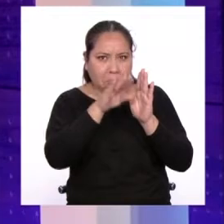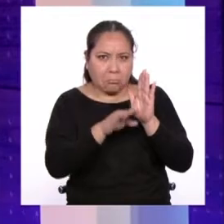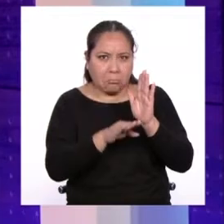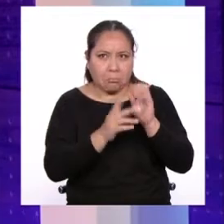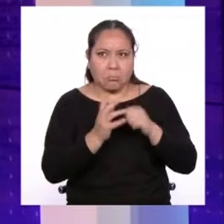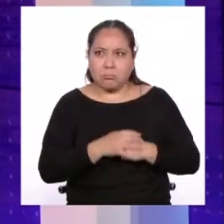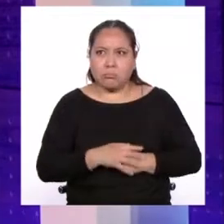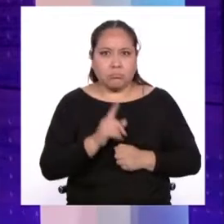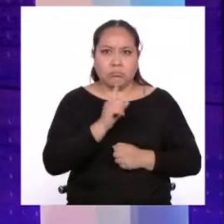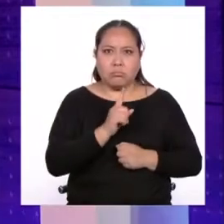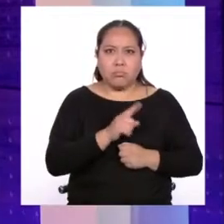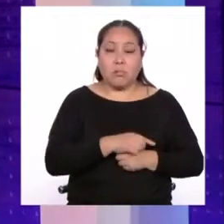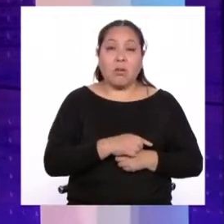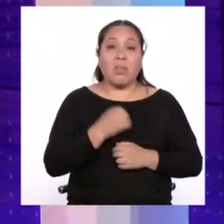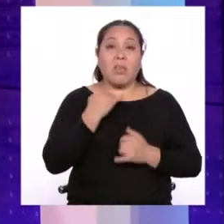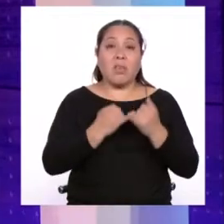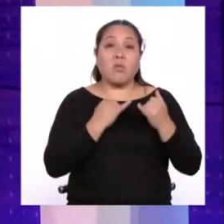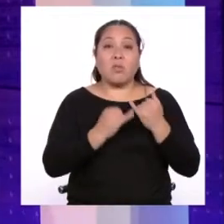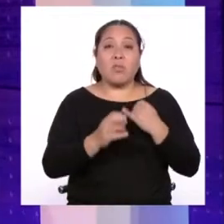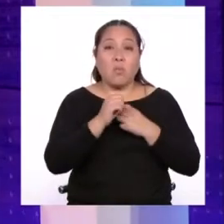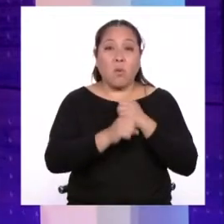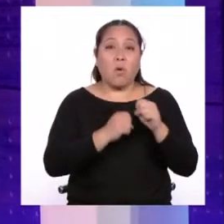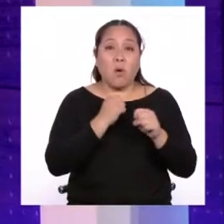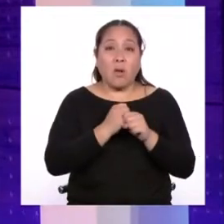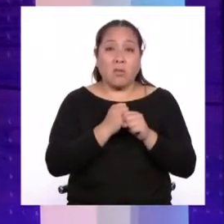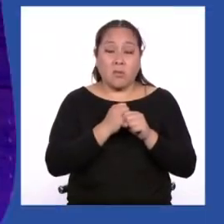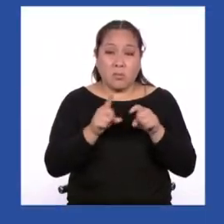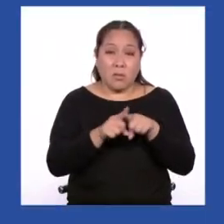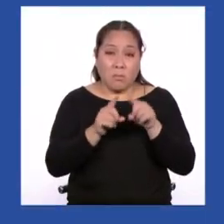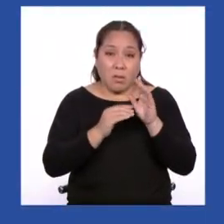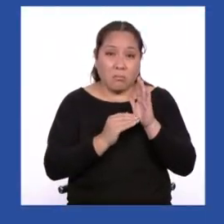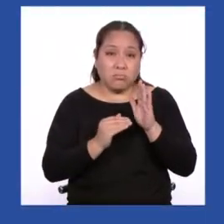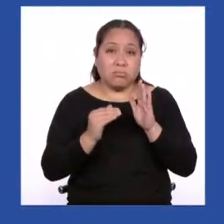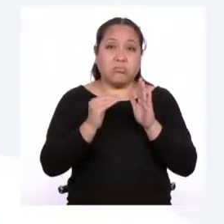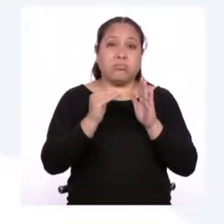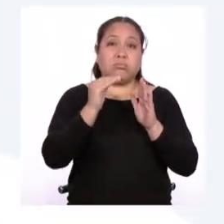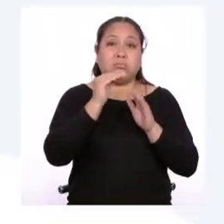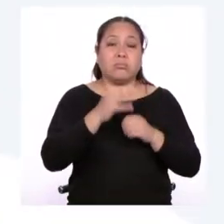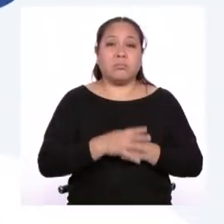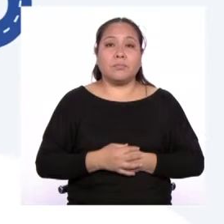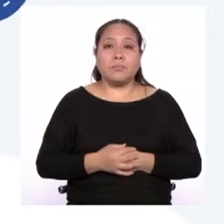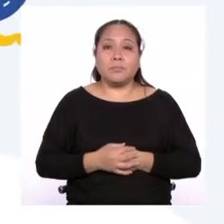el contrario, en el último año incluso ha aumentado.